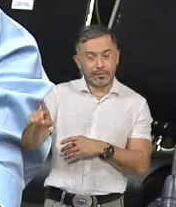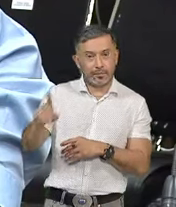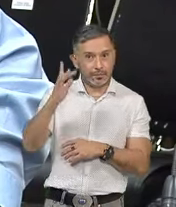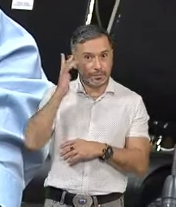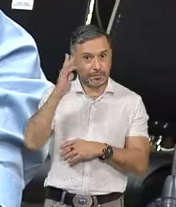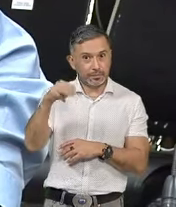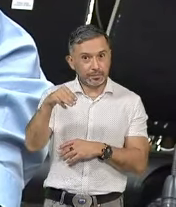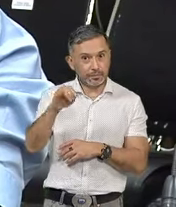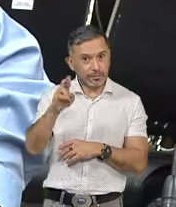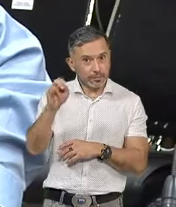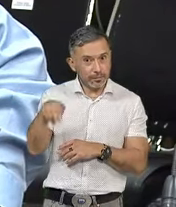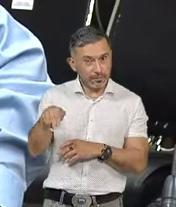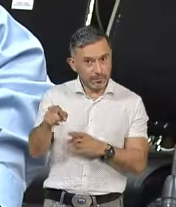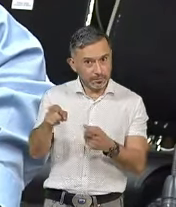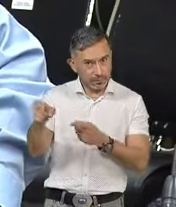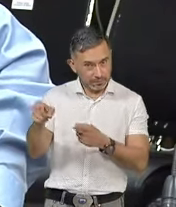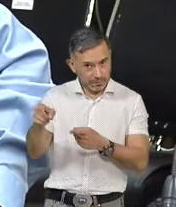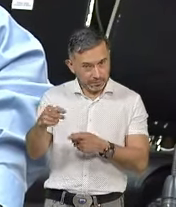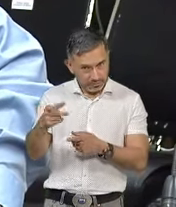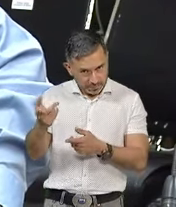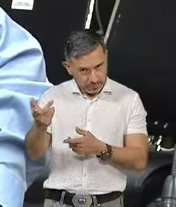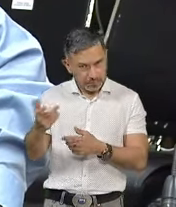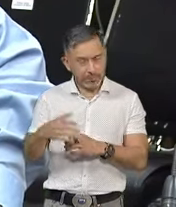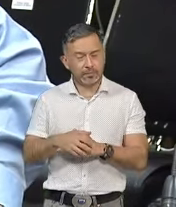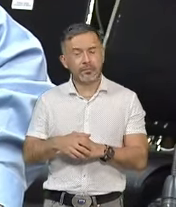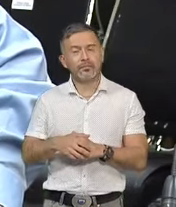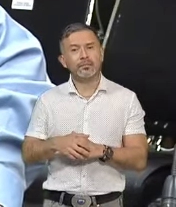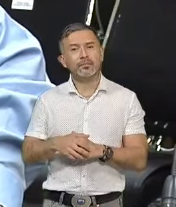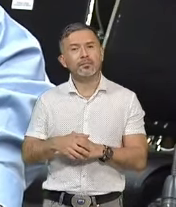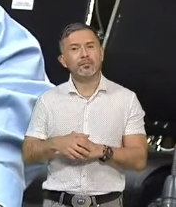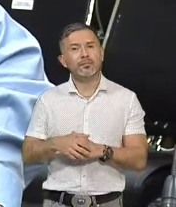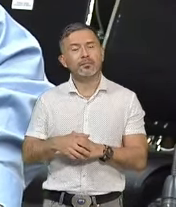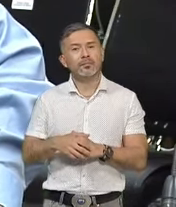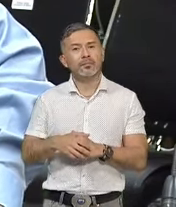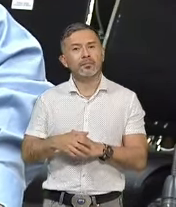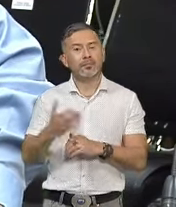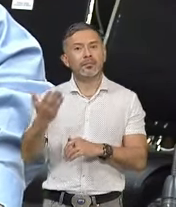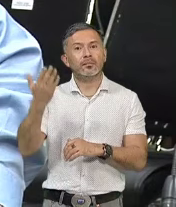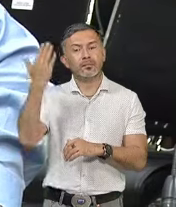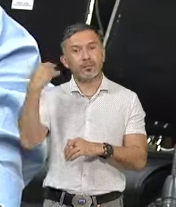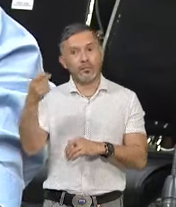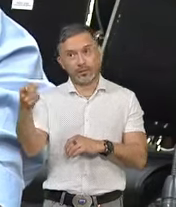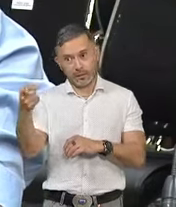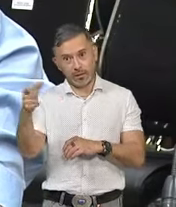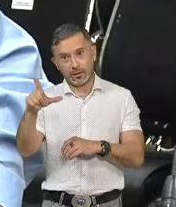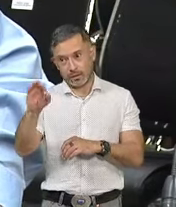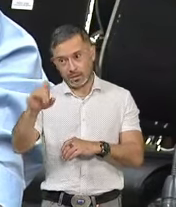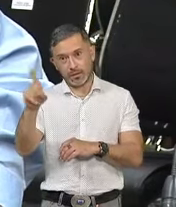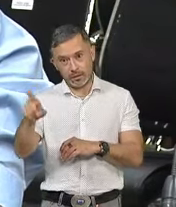Martín porque criticó a López